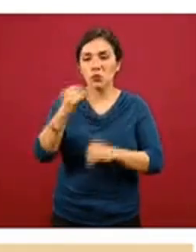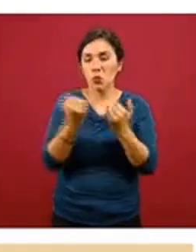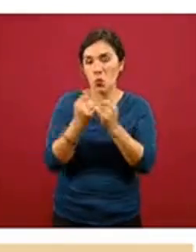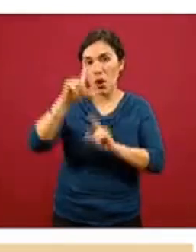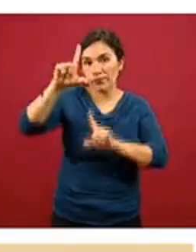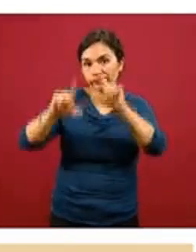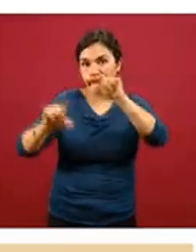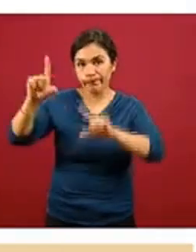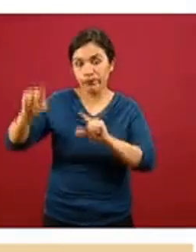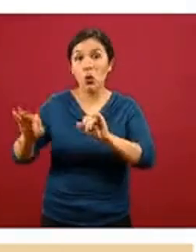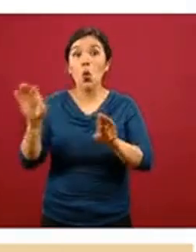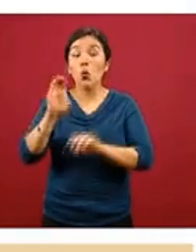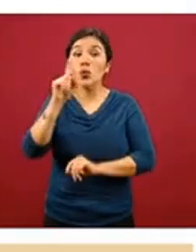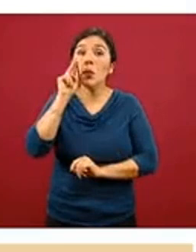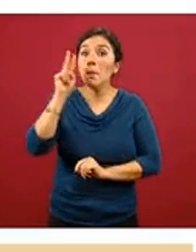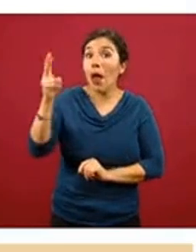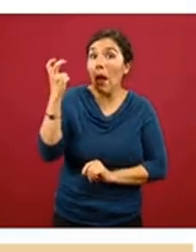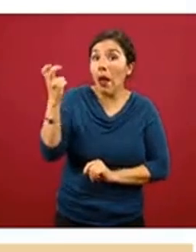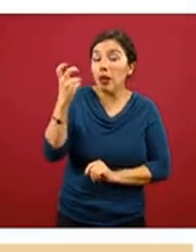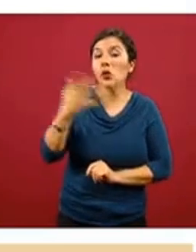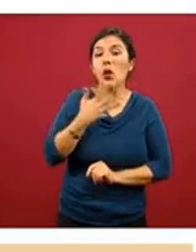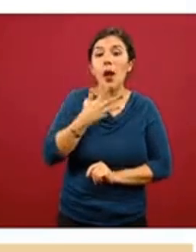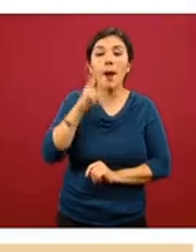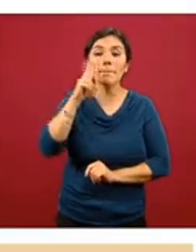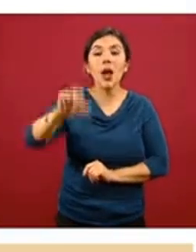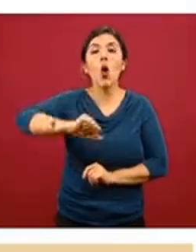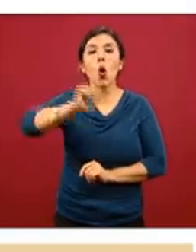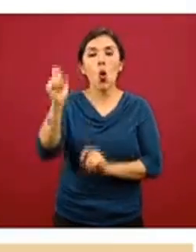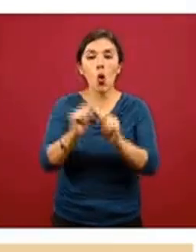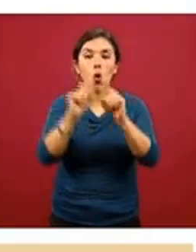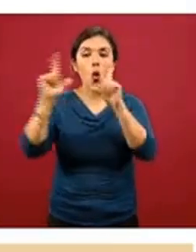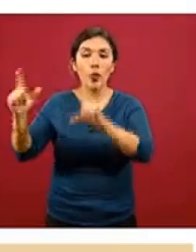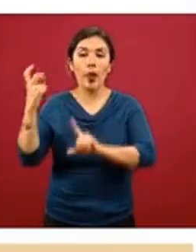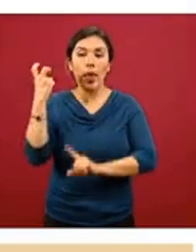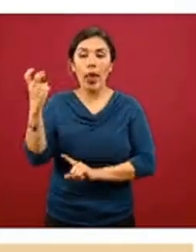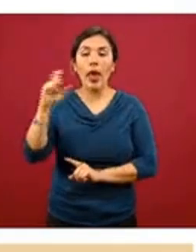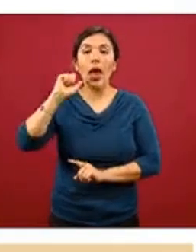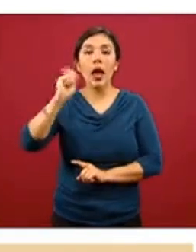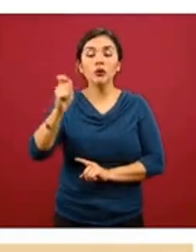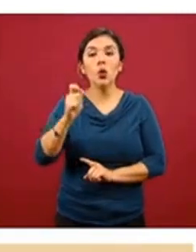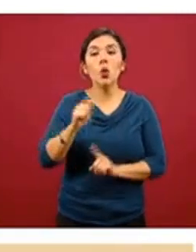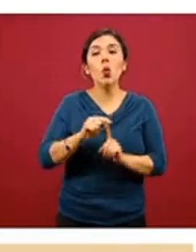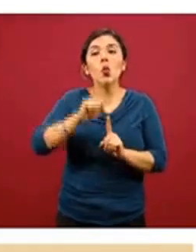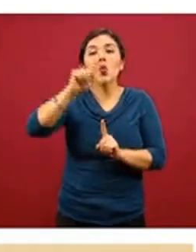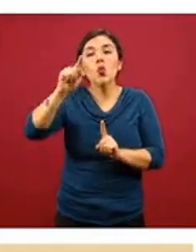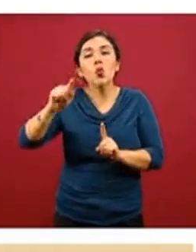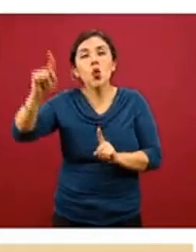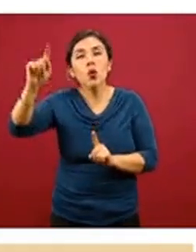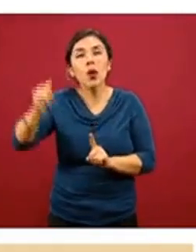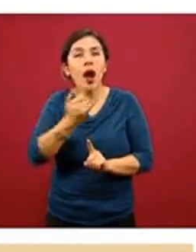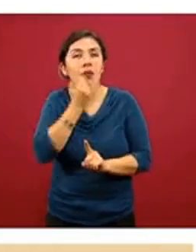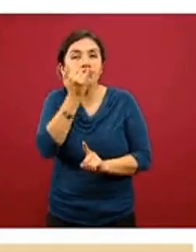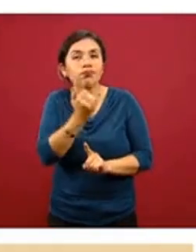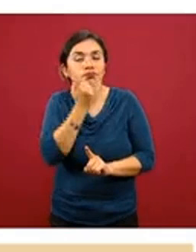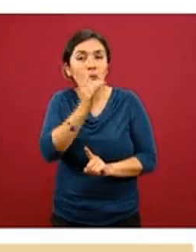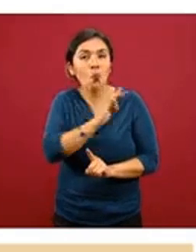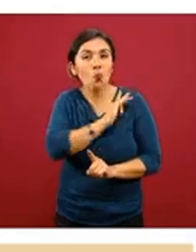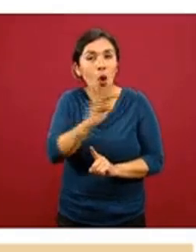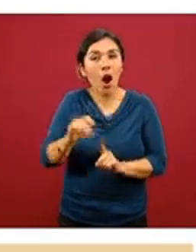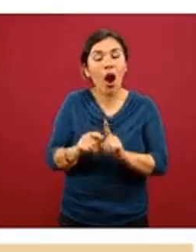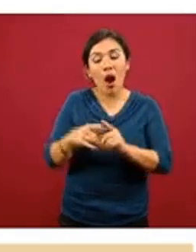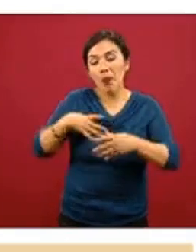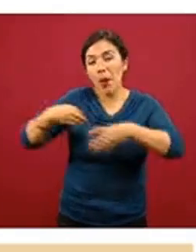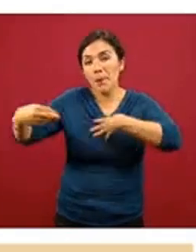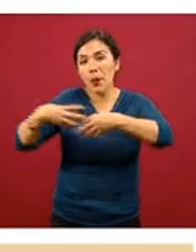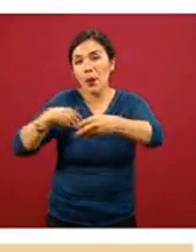manera. Cuando hacemos esto, obtenemos la siguiente diapositiva, que es la curva estimada, de la curva